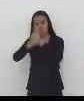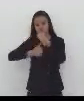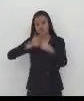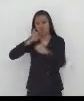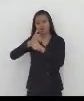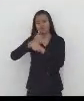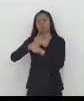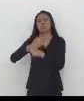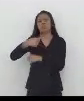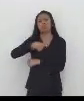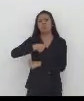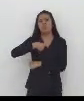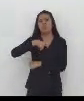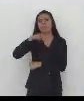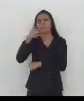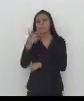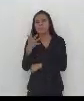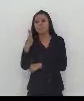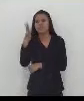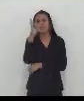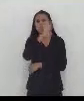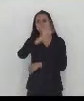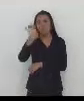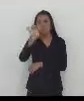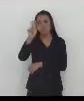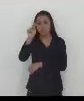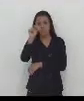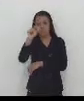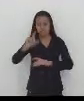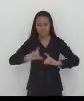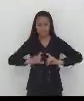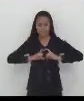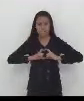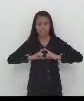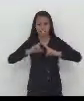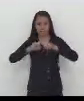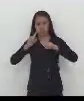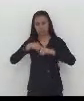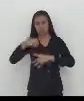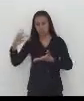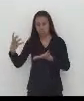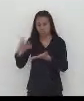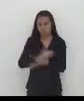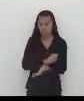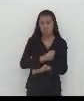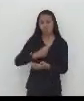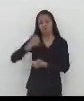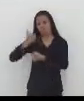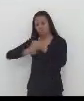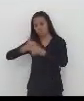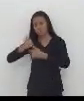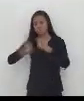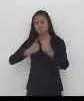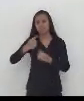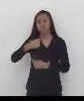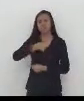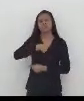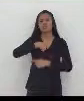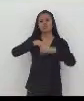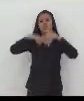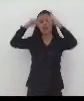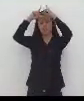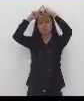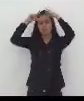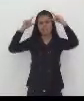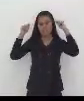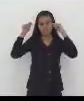como 480 medallas a lo largo de mi carrera deportiva. Soy enfermera de profesión. Actualmente trabajo